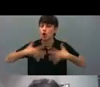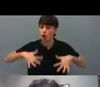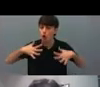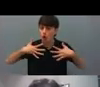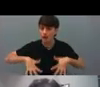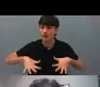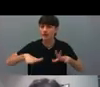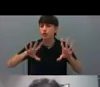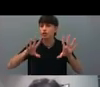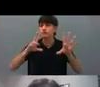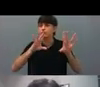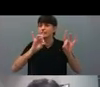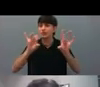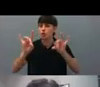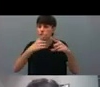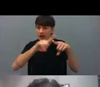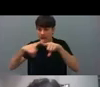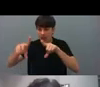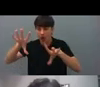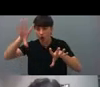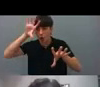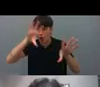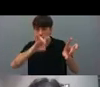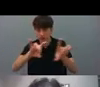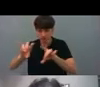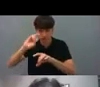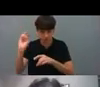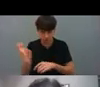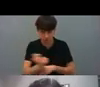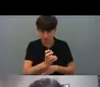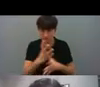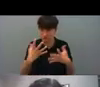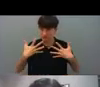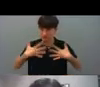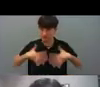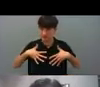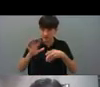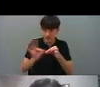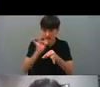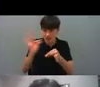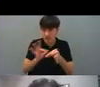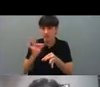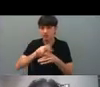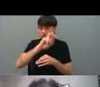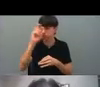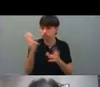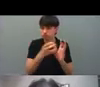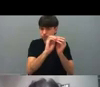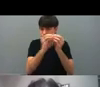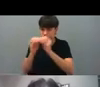sensoriales, trajes terapéuticos, siempre que puedan confeccionarse con telas, agujas e hilo,